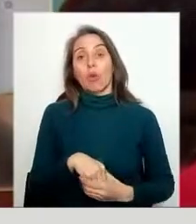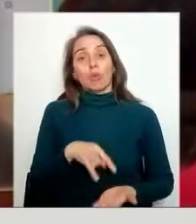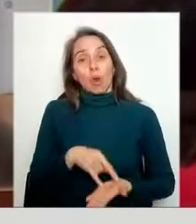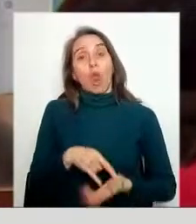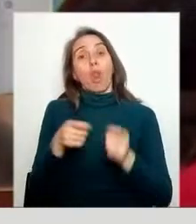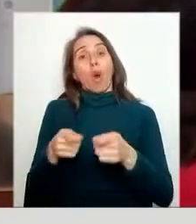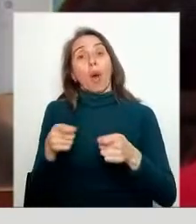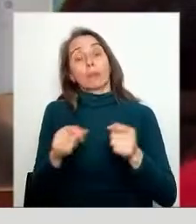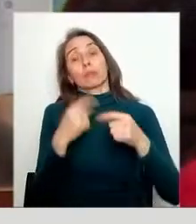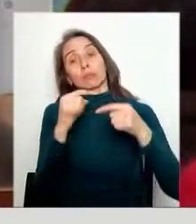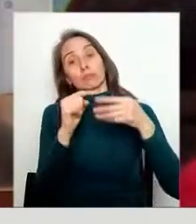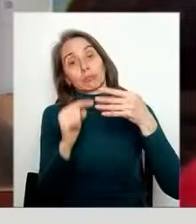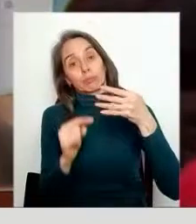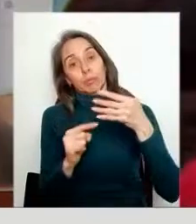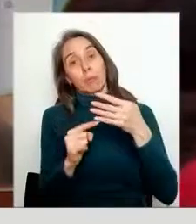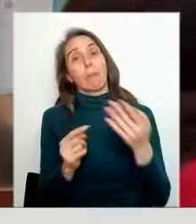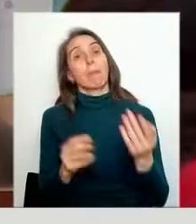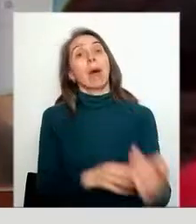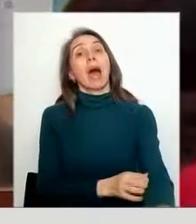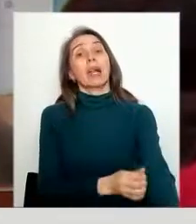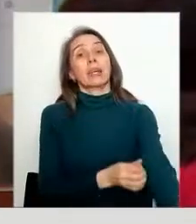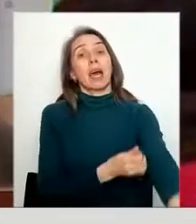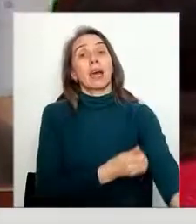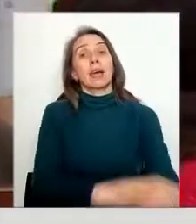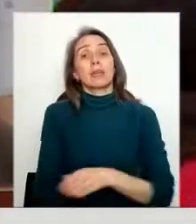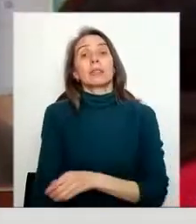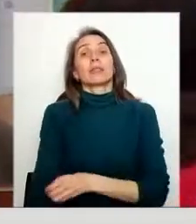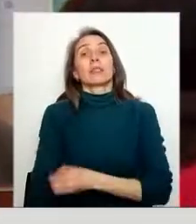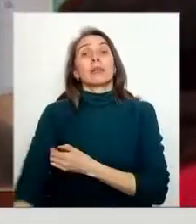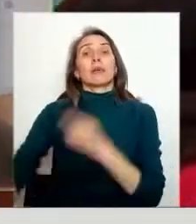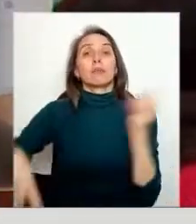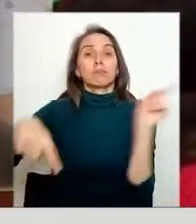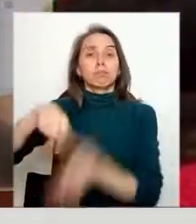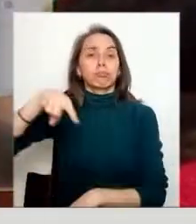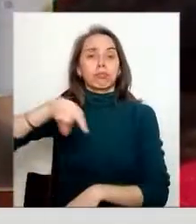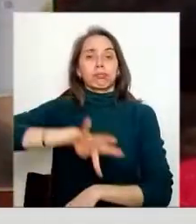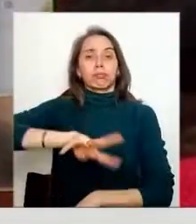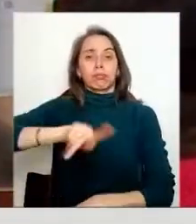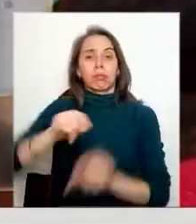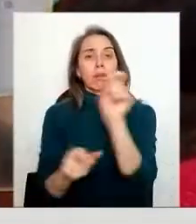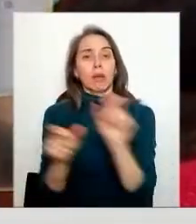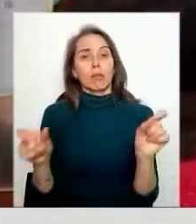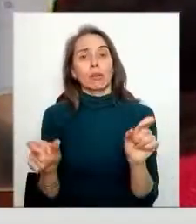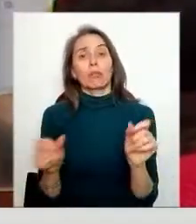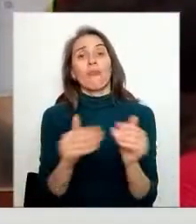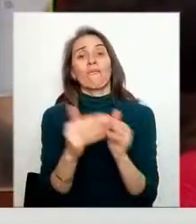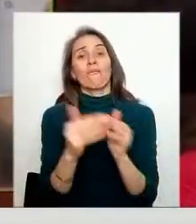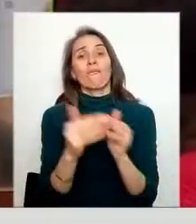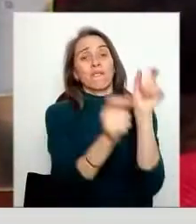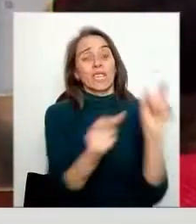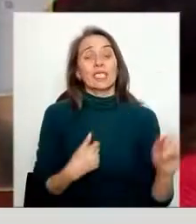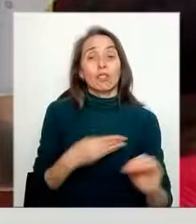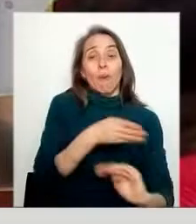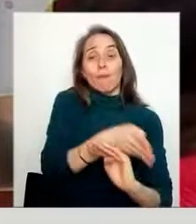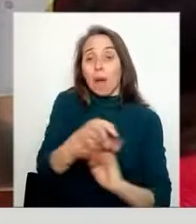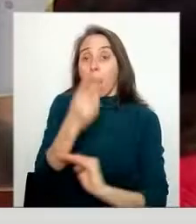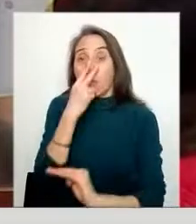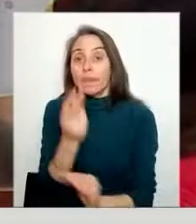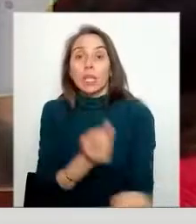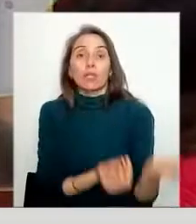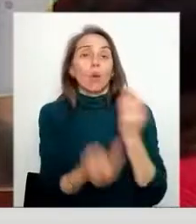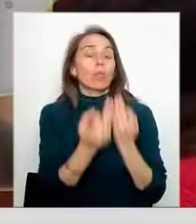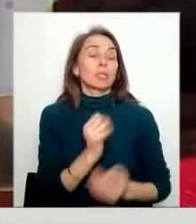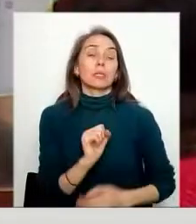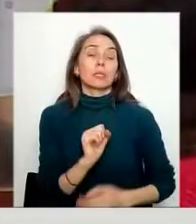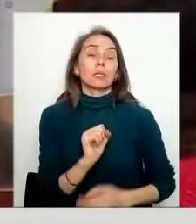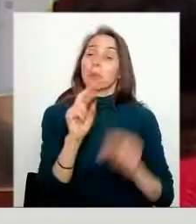medidas que apuntan justamente a combatir la delincuencia tema número 1 que nos plantean los vecinos cuando los visitamos justamente en sus juntas de